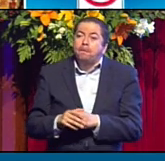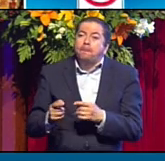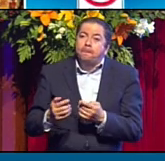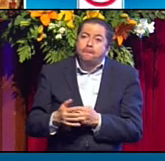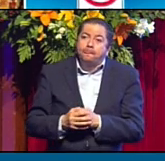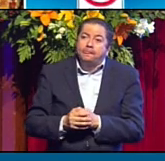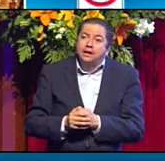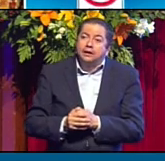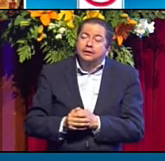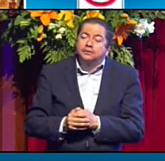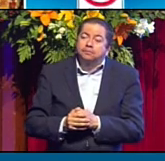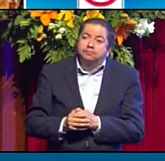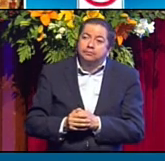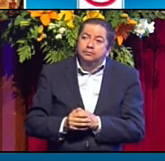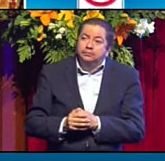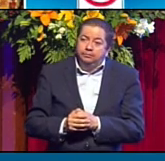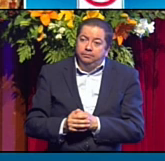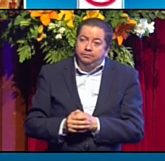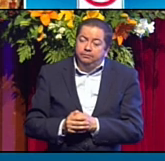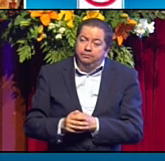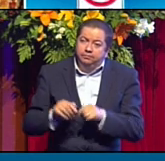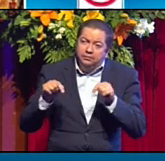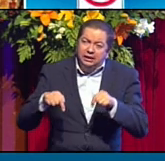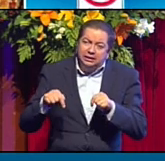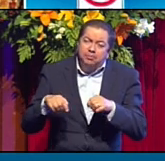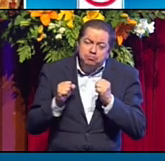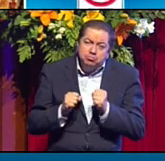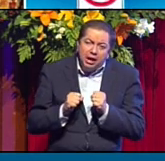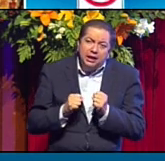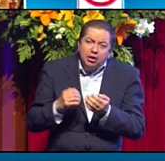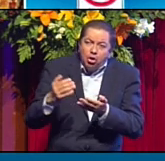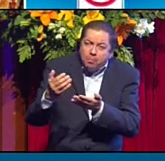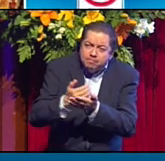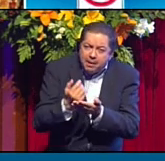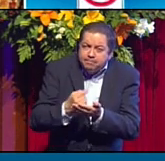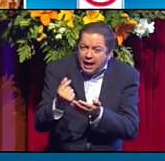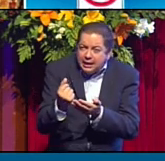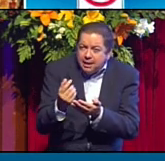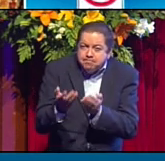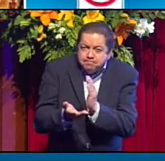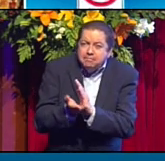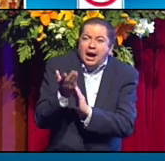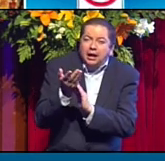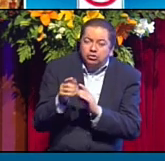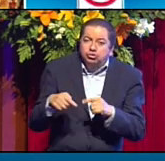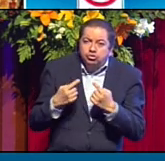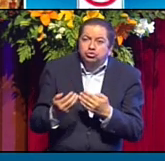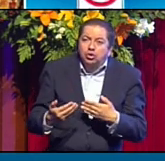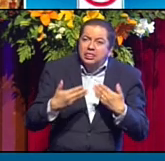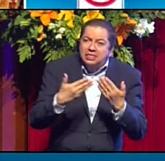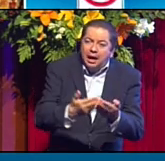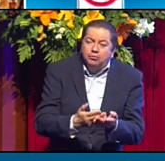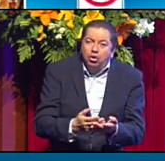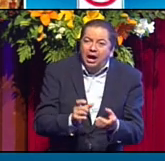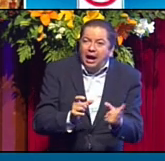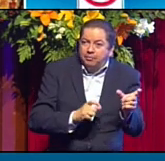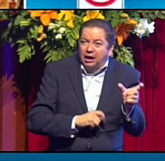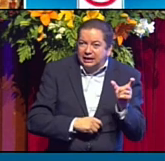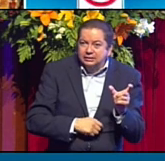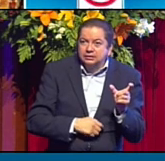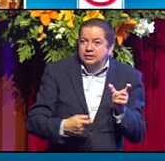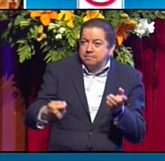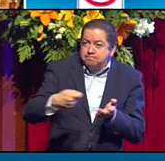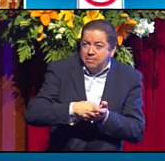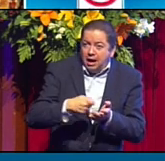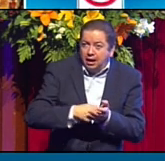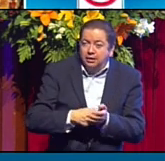del Consejo, es decir, pero aquí podríamos ganar más plata. Si cuando nosotros damos la licencia a conducir, aquí se paga, y se